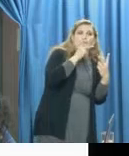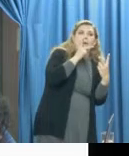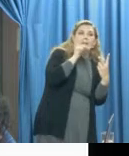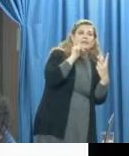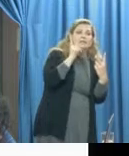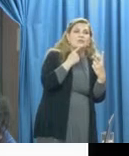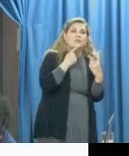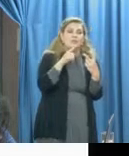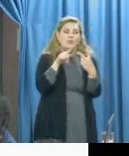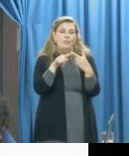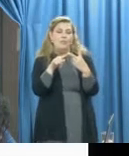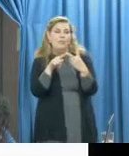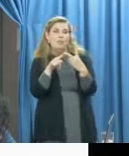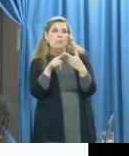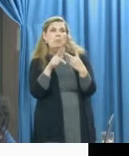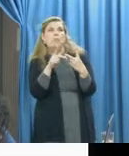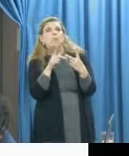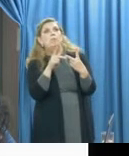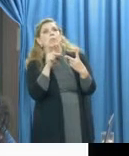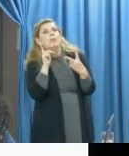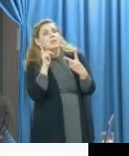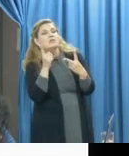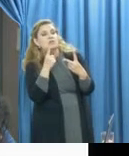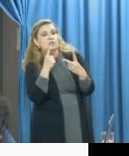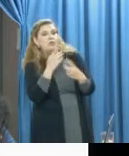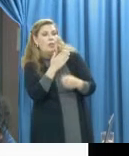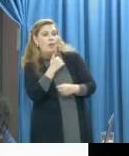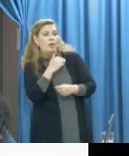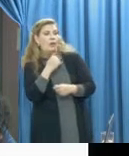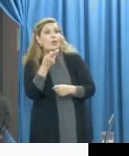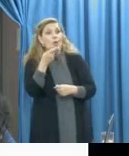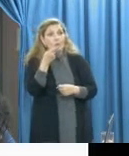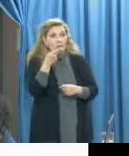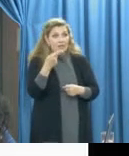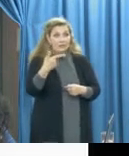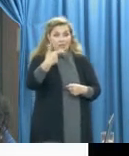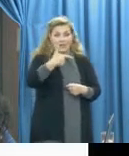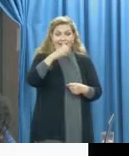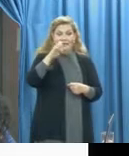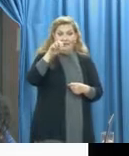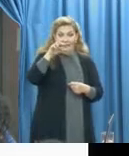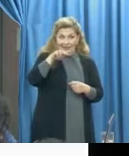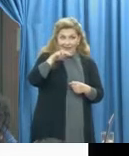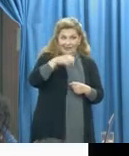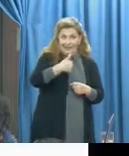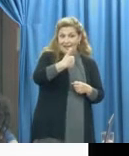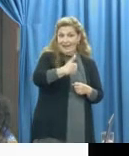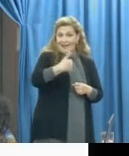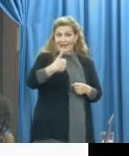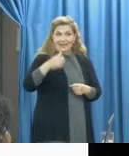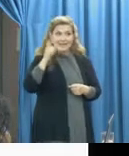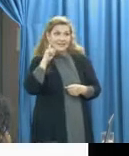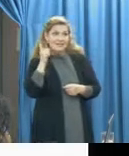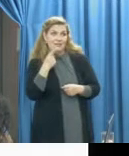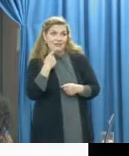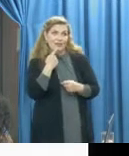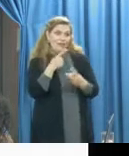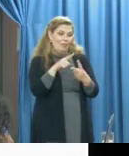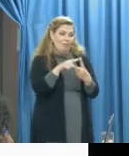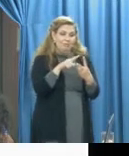sorda tienen hijos oyentes. ¿Por qué? Porque sus genes para cada sordera eran diferentes.